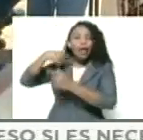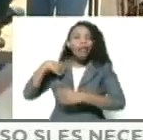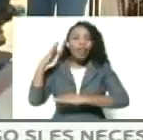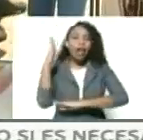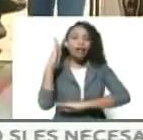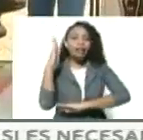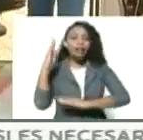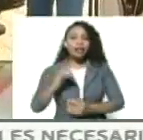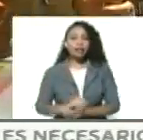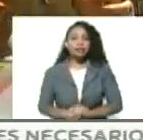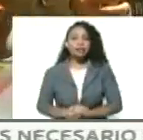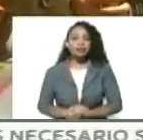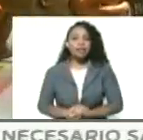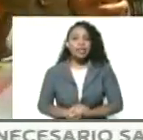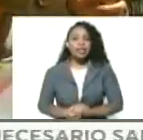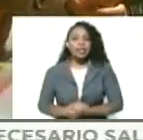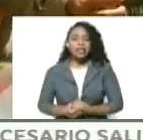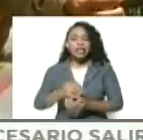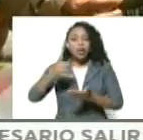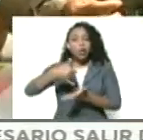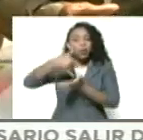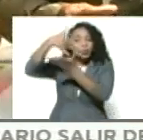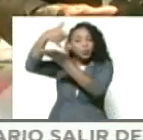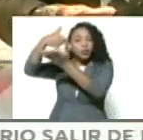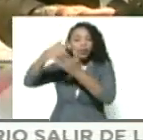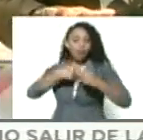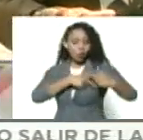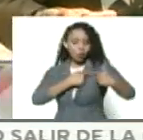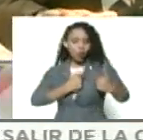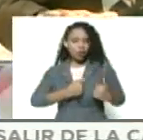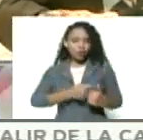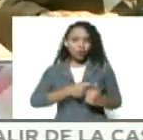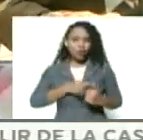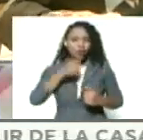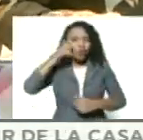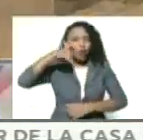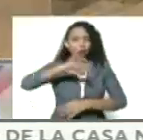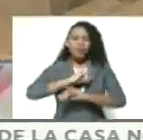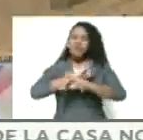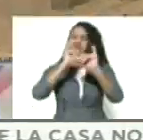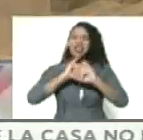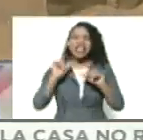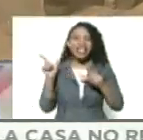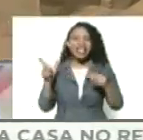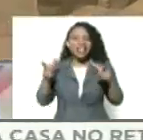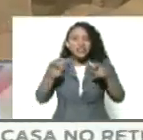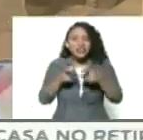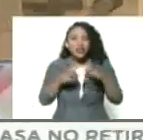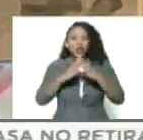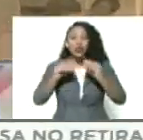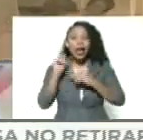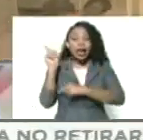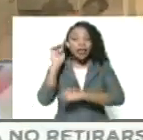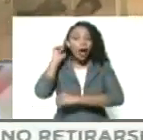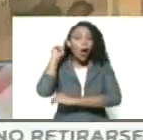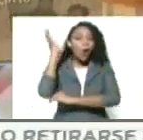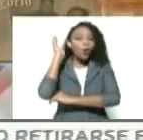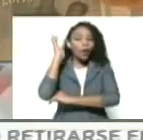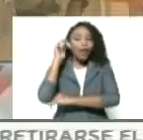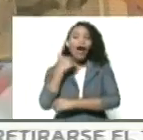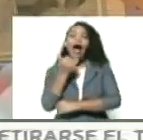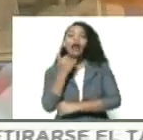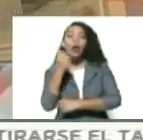iglesias y en los altares del corazón del pueblo. Feliz pues de esta reunión y de toda esta jornada. ¿Tiene alguna